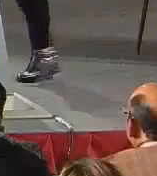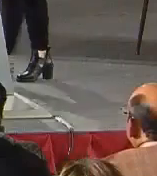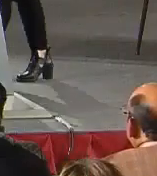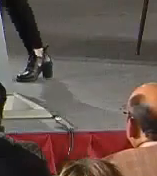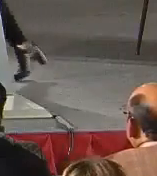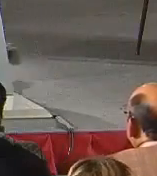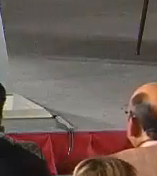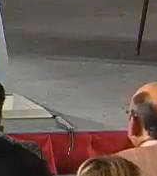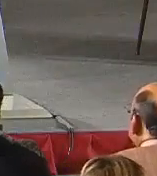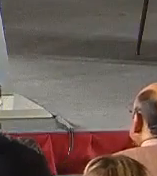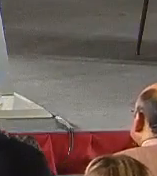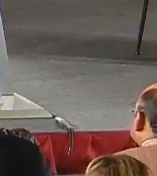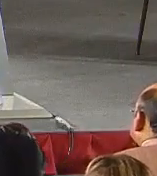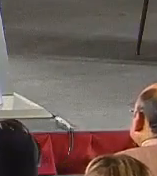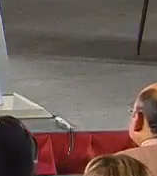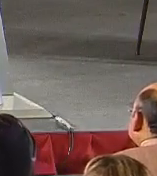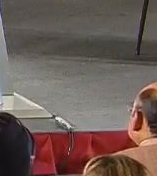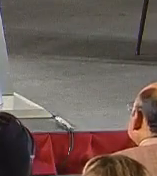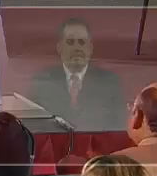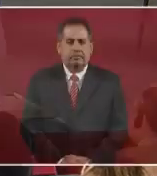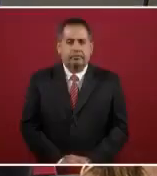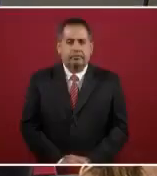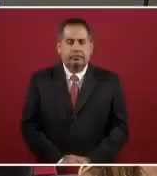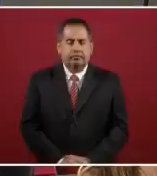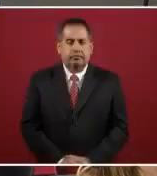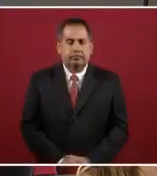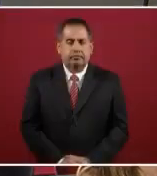Gobierno de México.